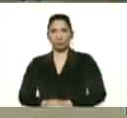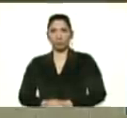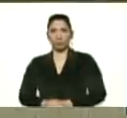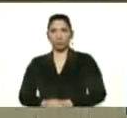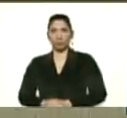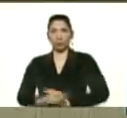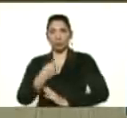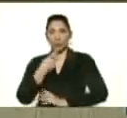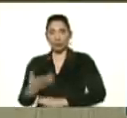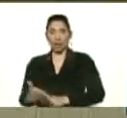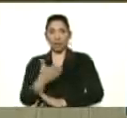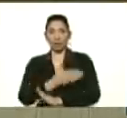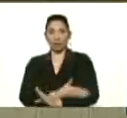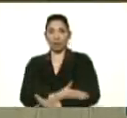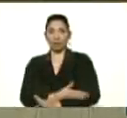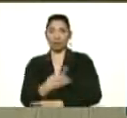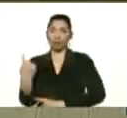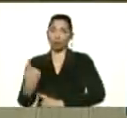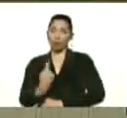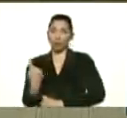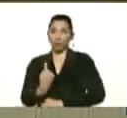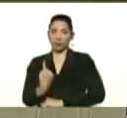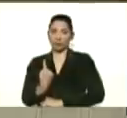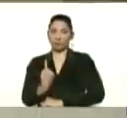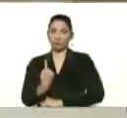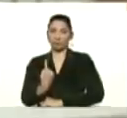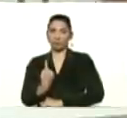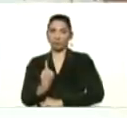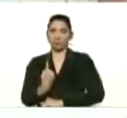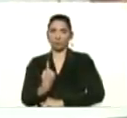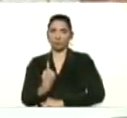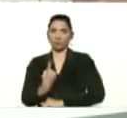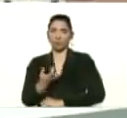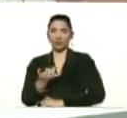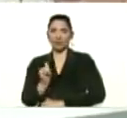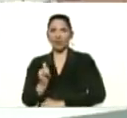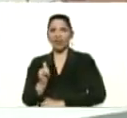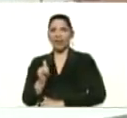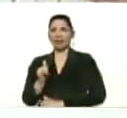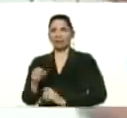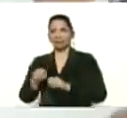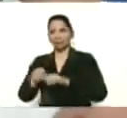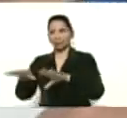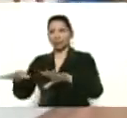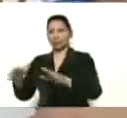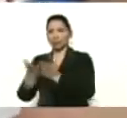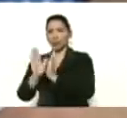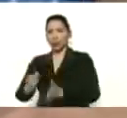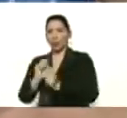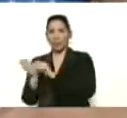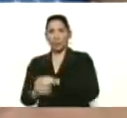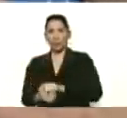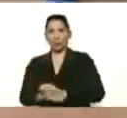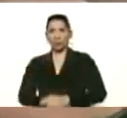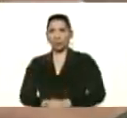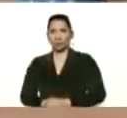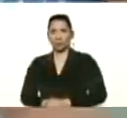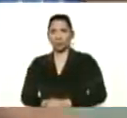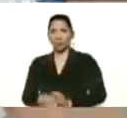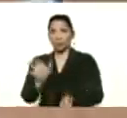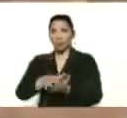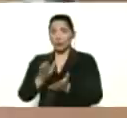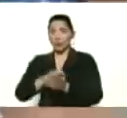mencionaba antes que solamente por la existencia del foco de la Academia de Béisbol salta Nueva Esparta